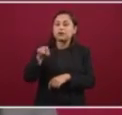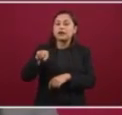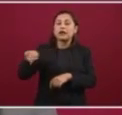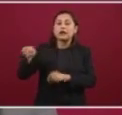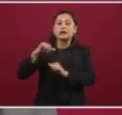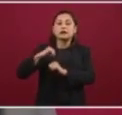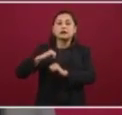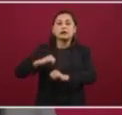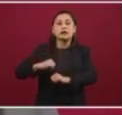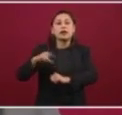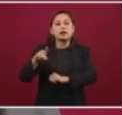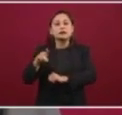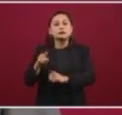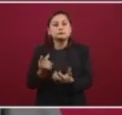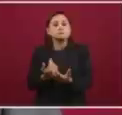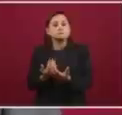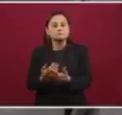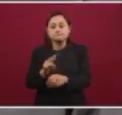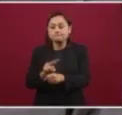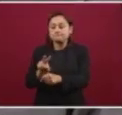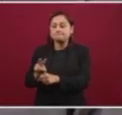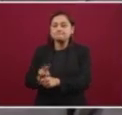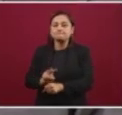y tenemos